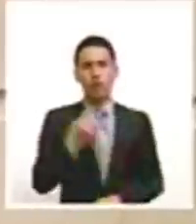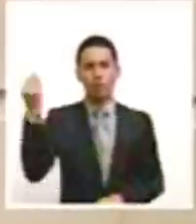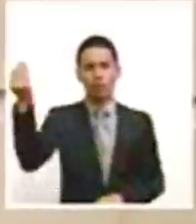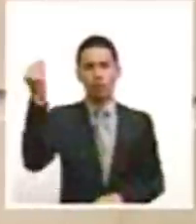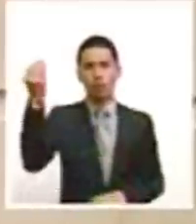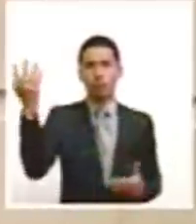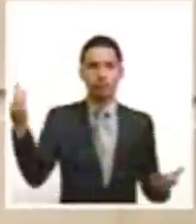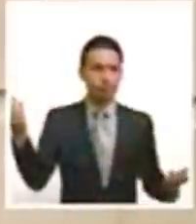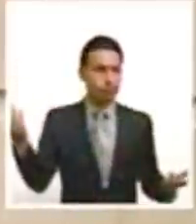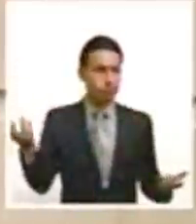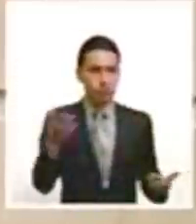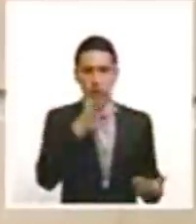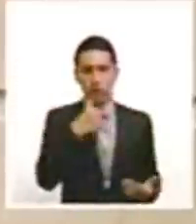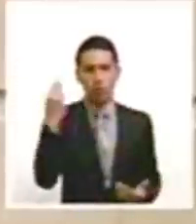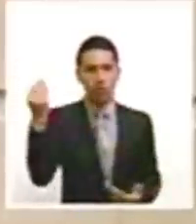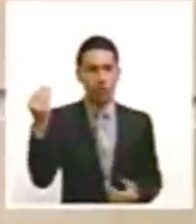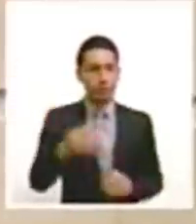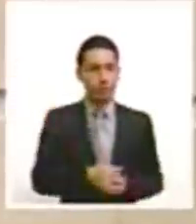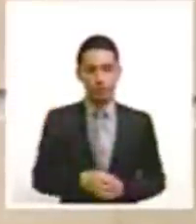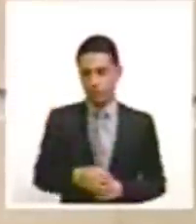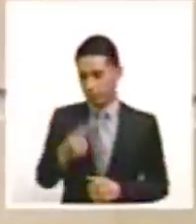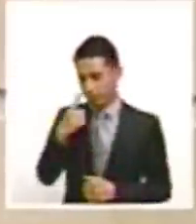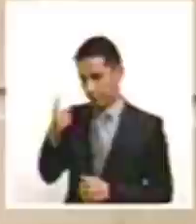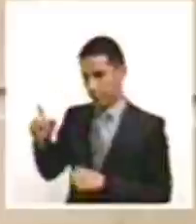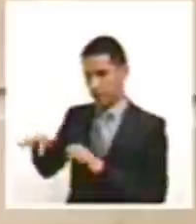más? Aquí no hay quórum. Señor secretario,